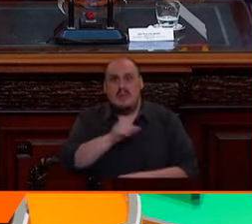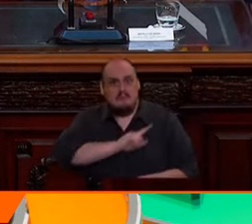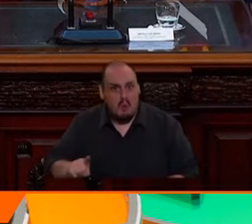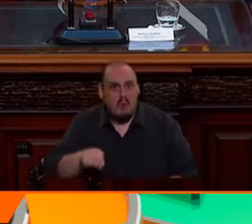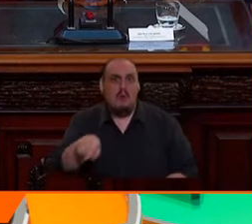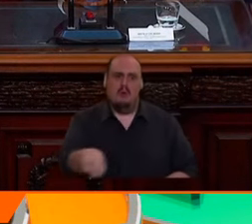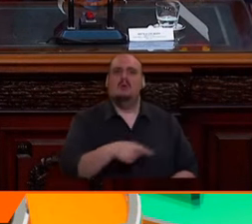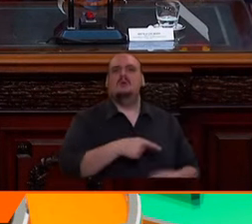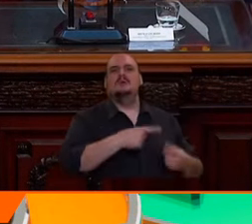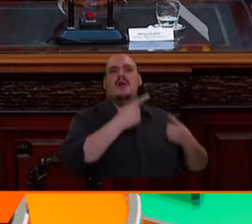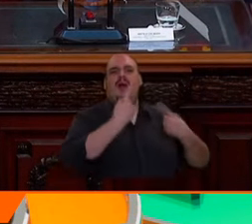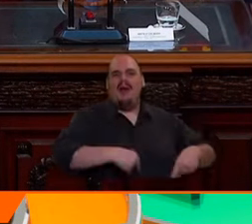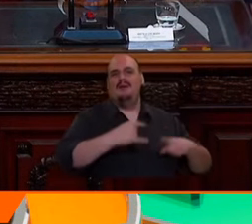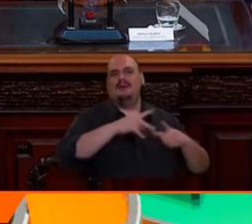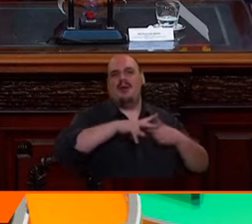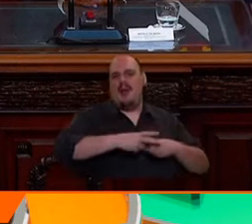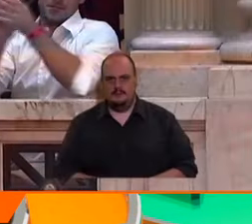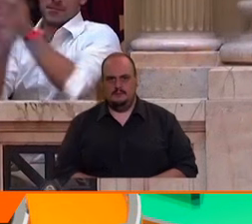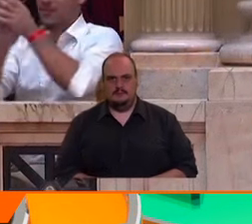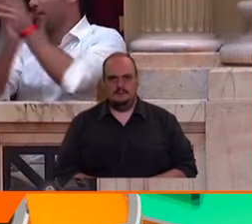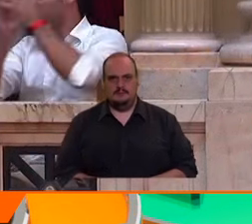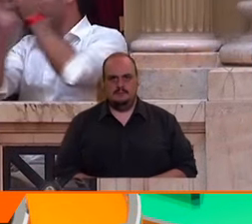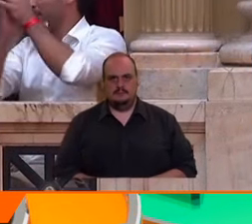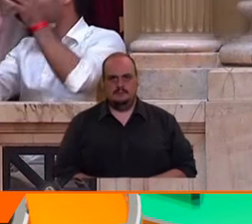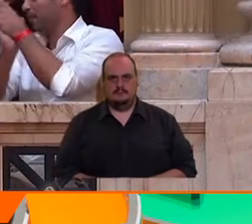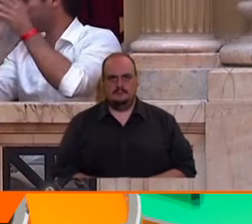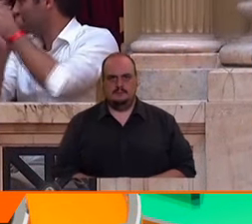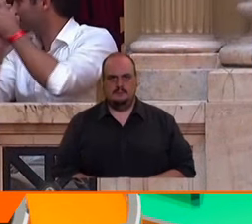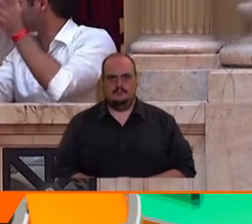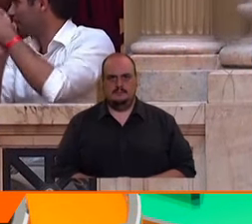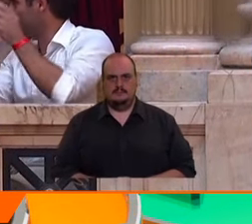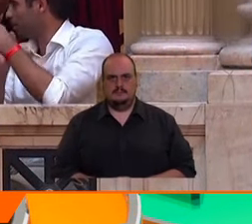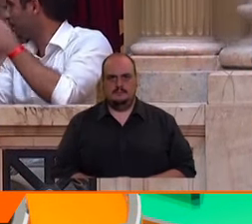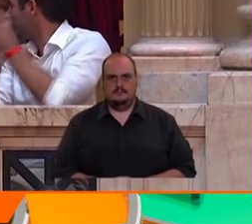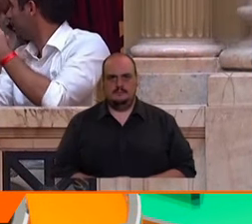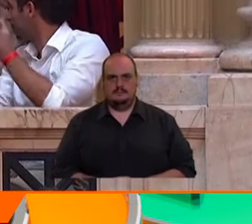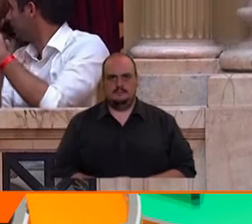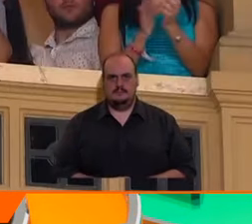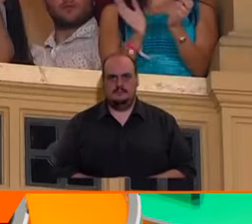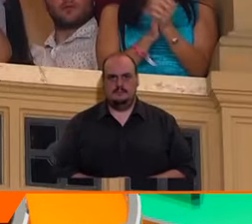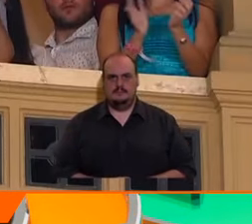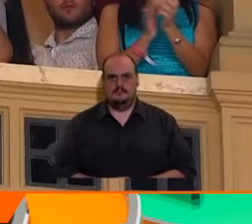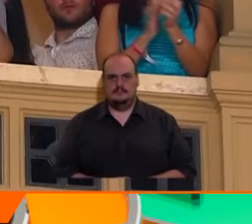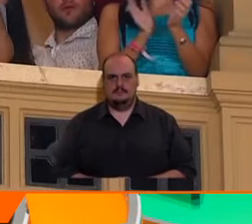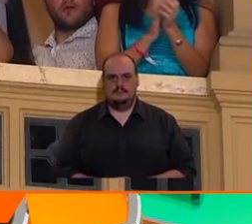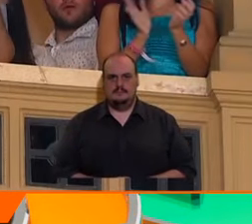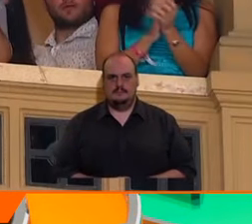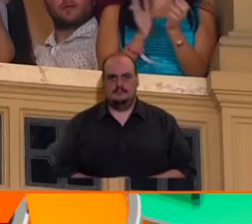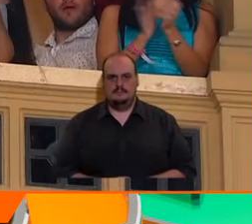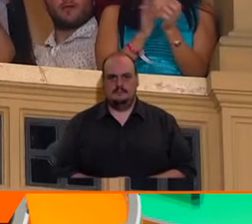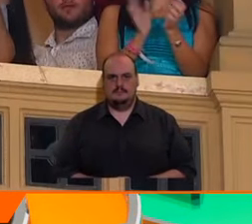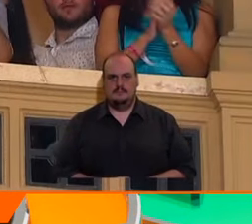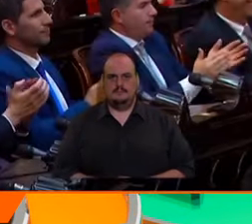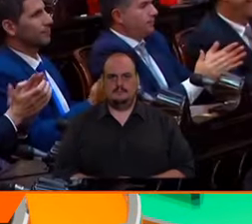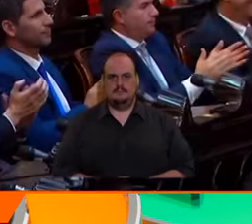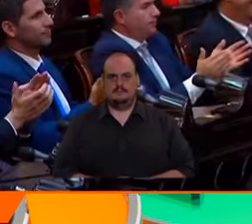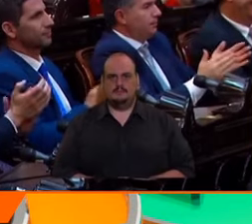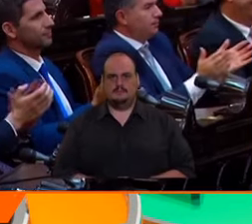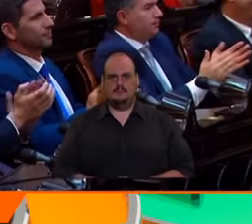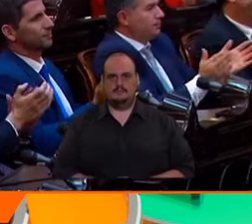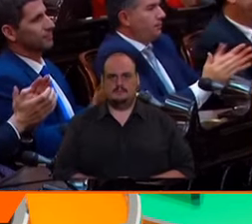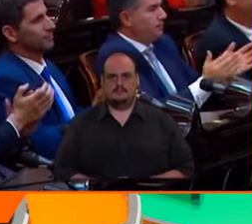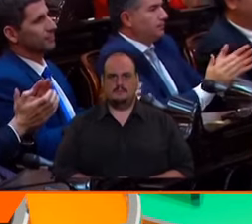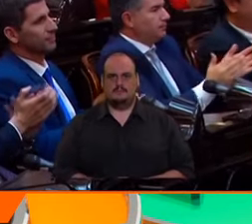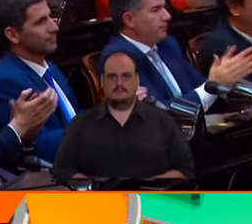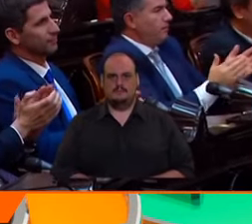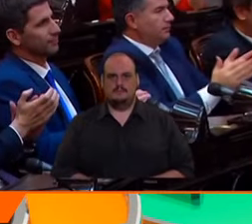el Senado y la oposición política le pidió el tratamiento de una sesión especial para precisamente hablar sobre este DNU y